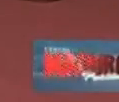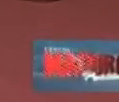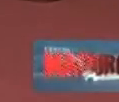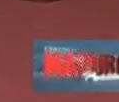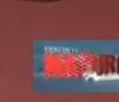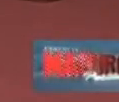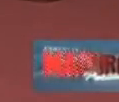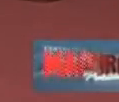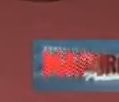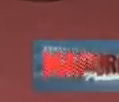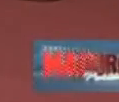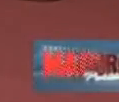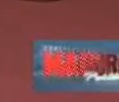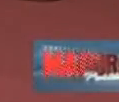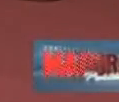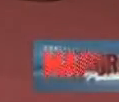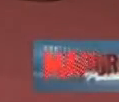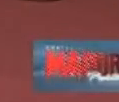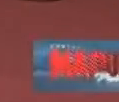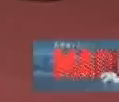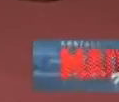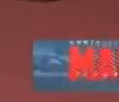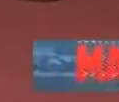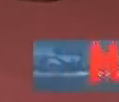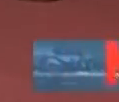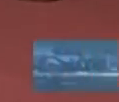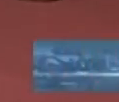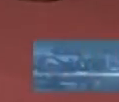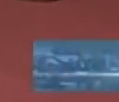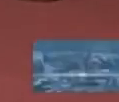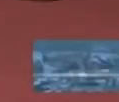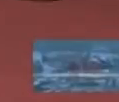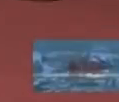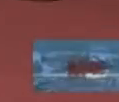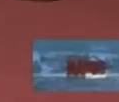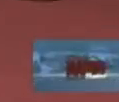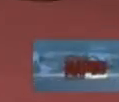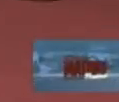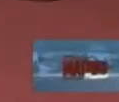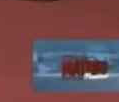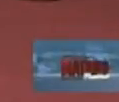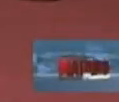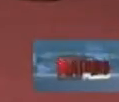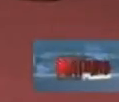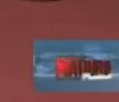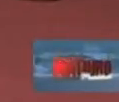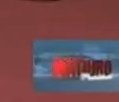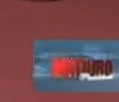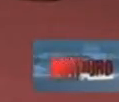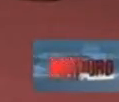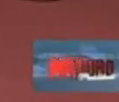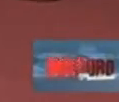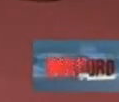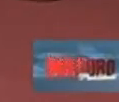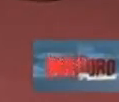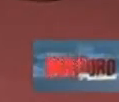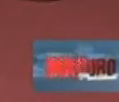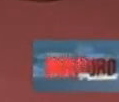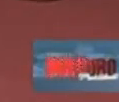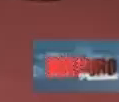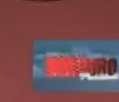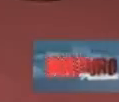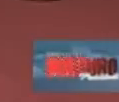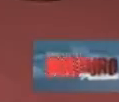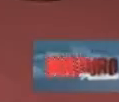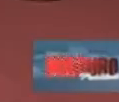al presidente Rafael Correa, nuestro hermano. Le enviamos un saludo al Ecuador, siempre fogoso, luchador. Estuvimos con